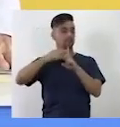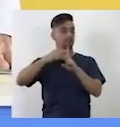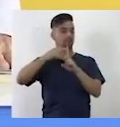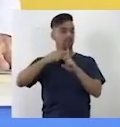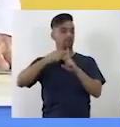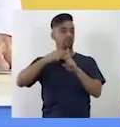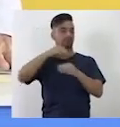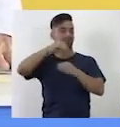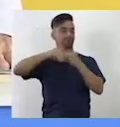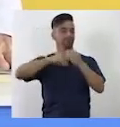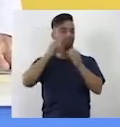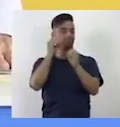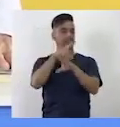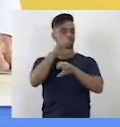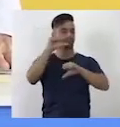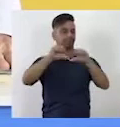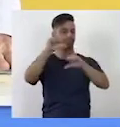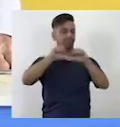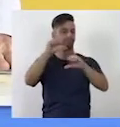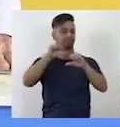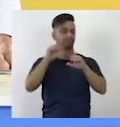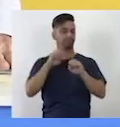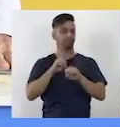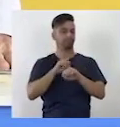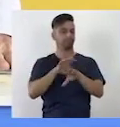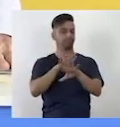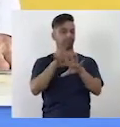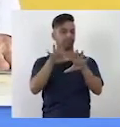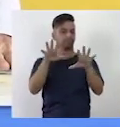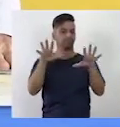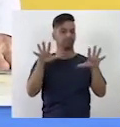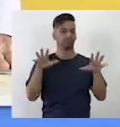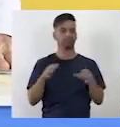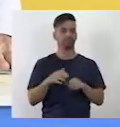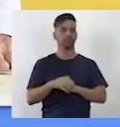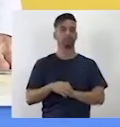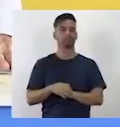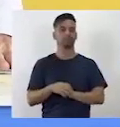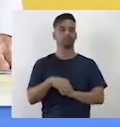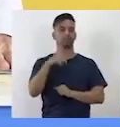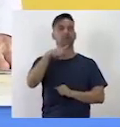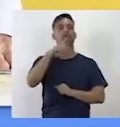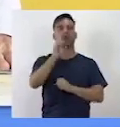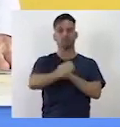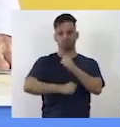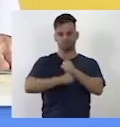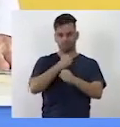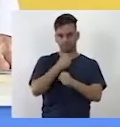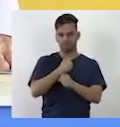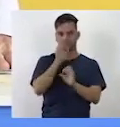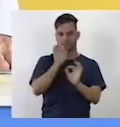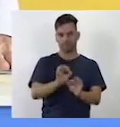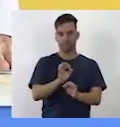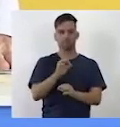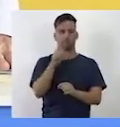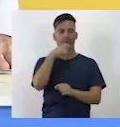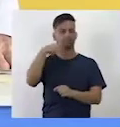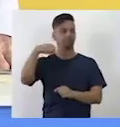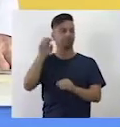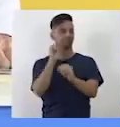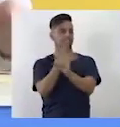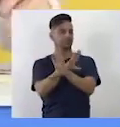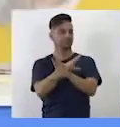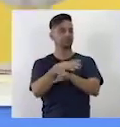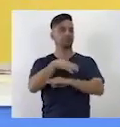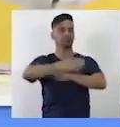desprendió se carbono y óxido de calcio se descompone y ese ocio de calcio el que se usa para hacer la tiza y otras mezclas para hacer